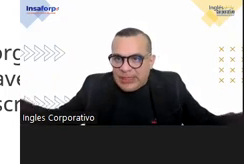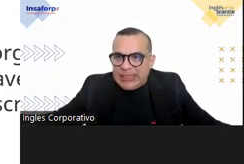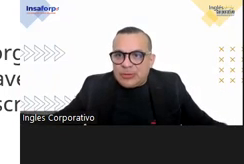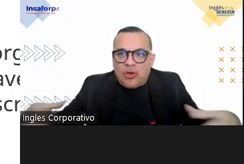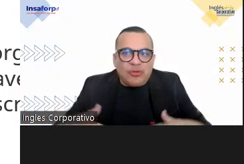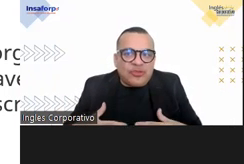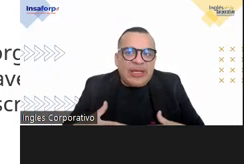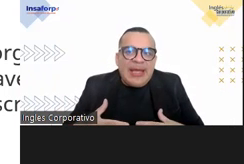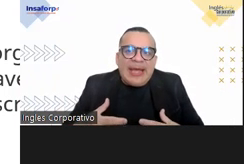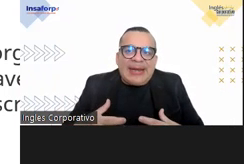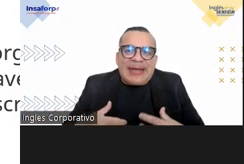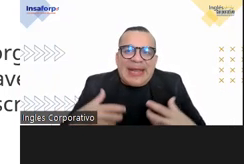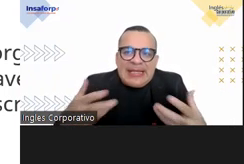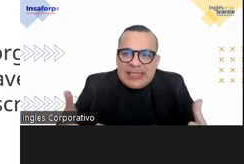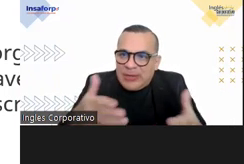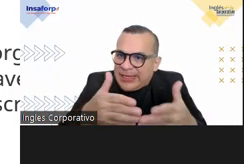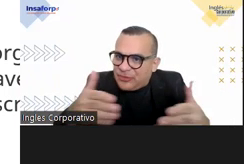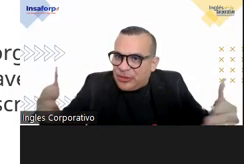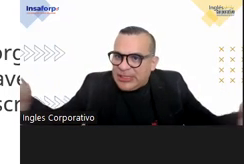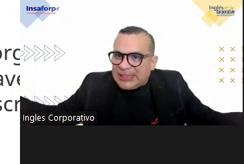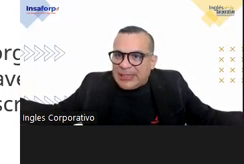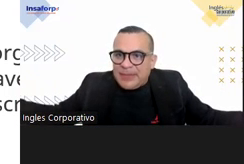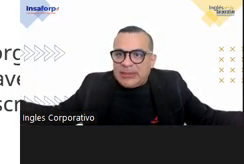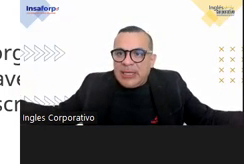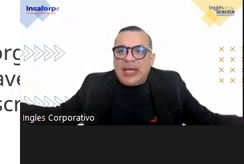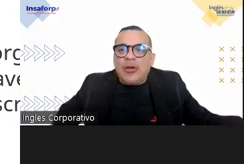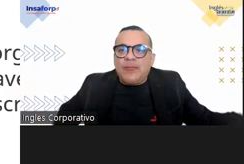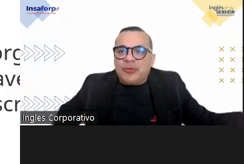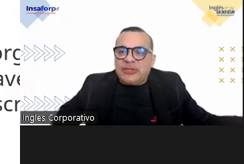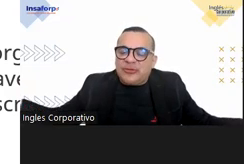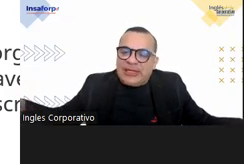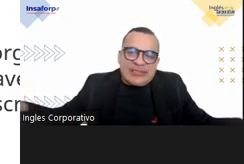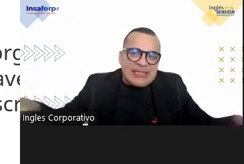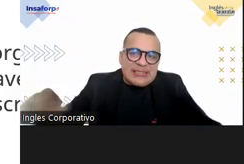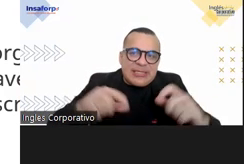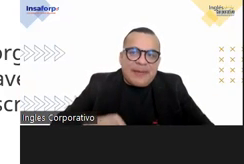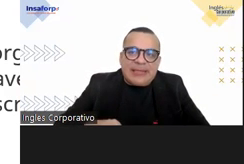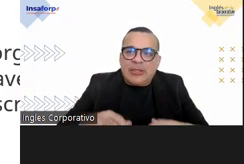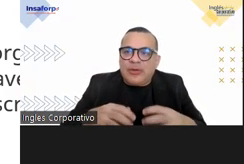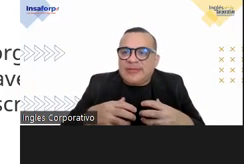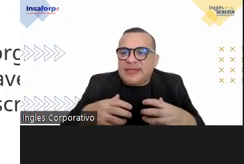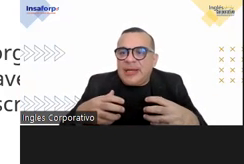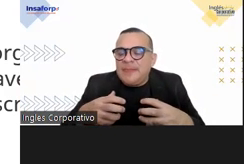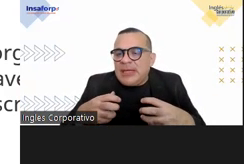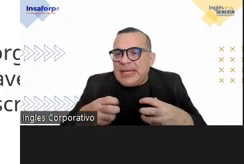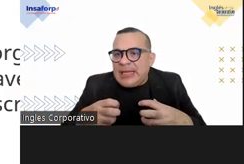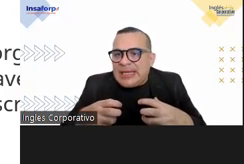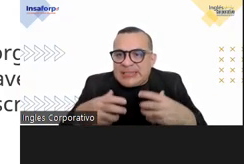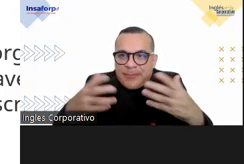de suministros, cómo se realiza una gestión directamente en un proceso, ya sea sistemático, ya